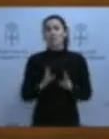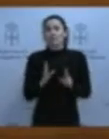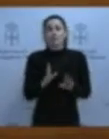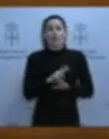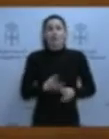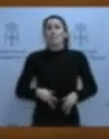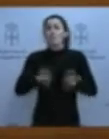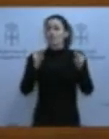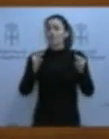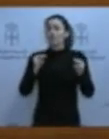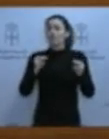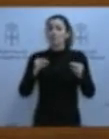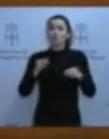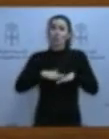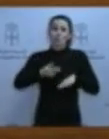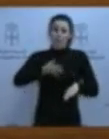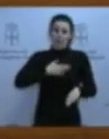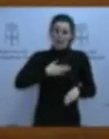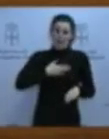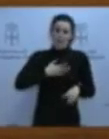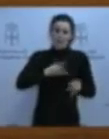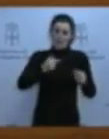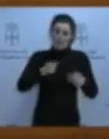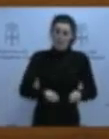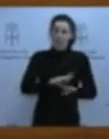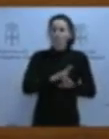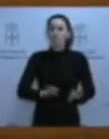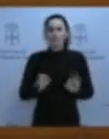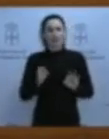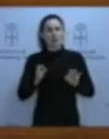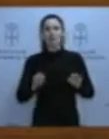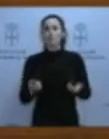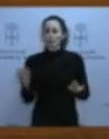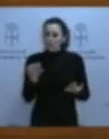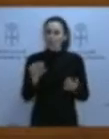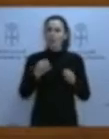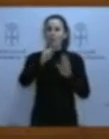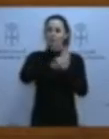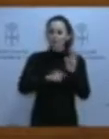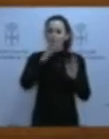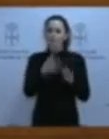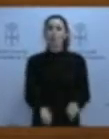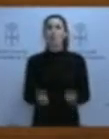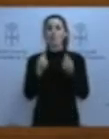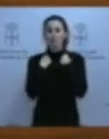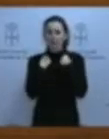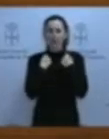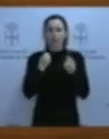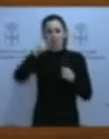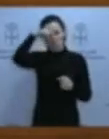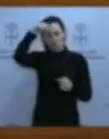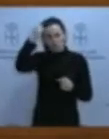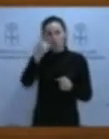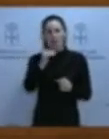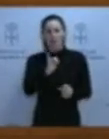esto debe de poner en alerta a la Cámara y es nuestro deber tomar medidas antes de que la pérdida del importantísimo valor cultural y patrimonial